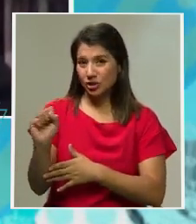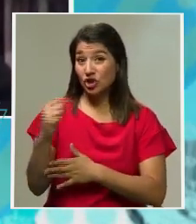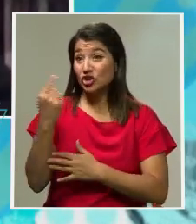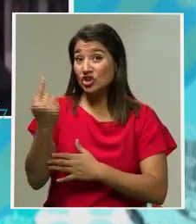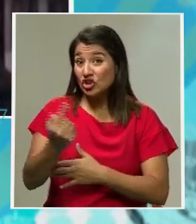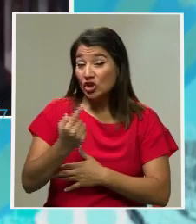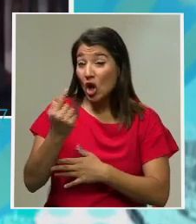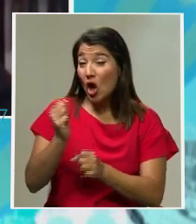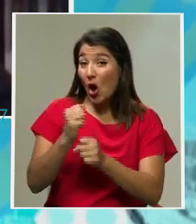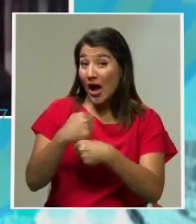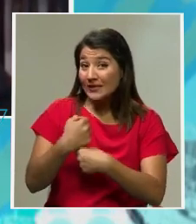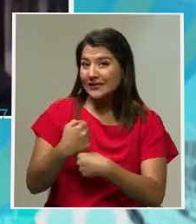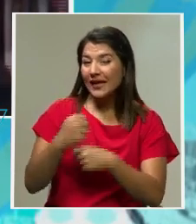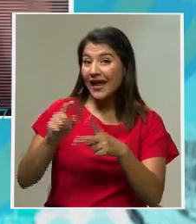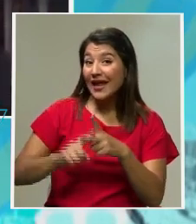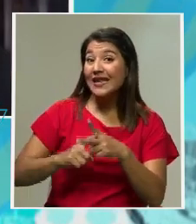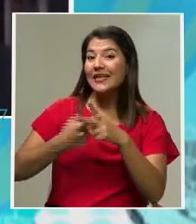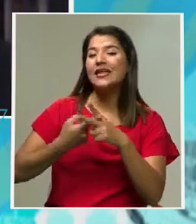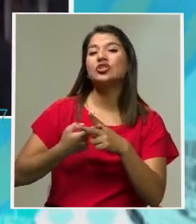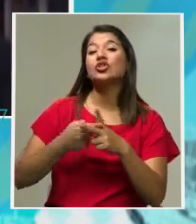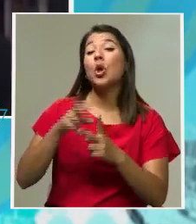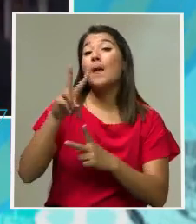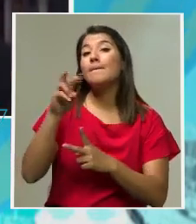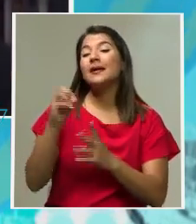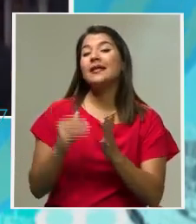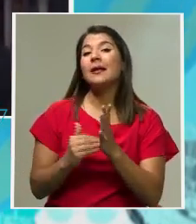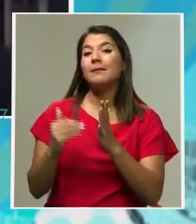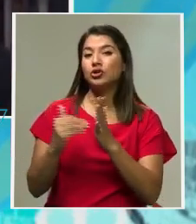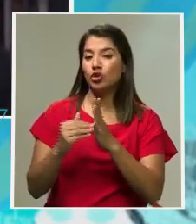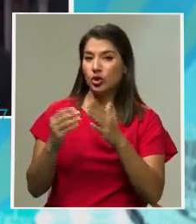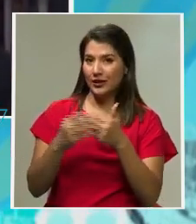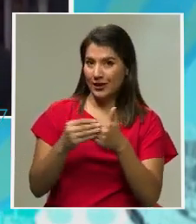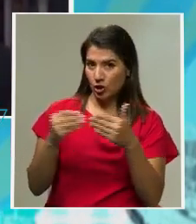$20 millones. Hay una recreación